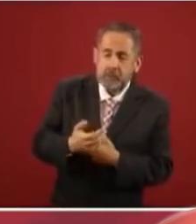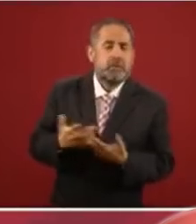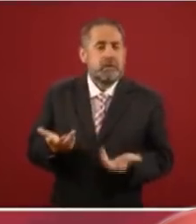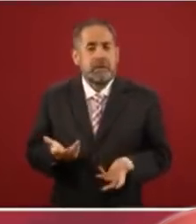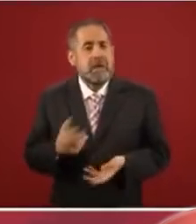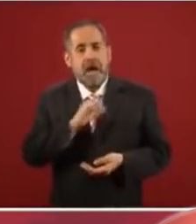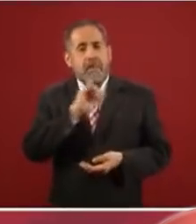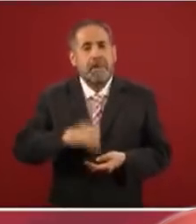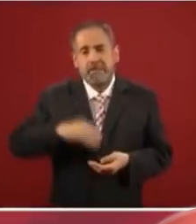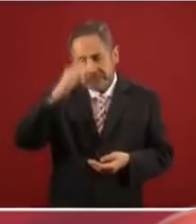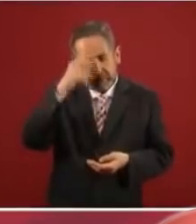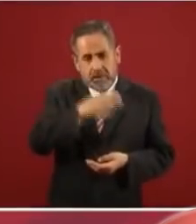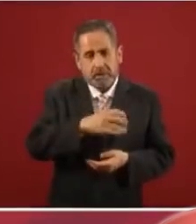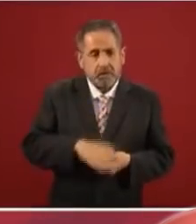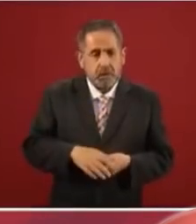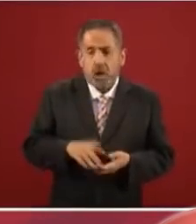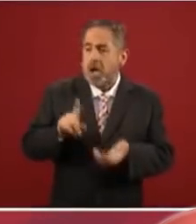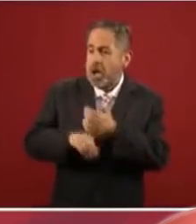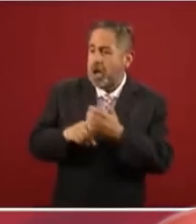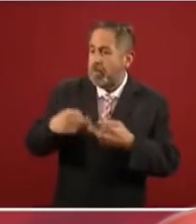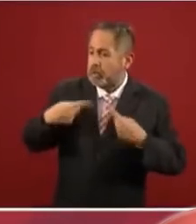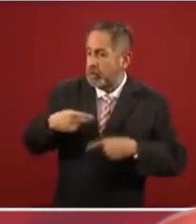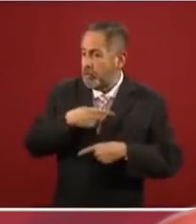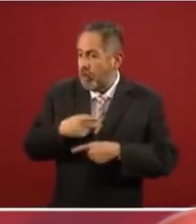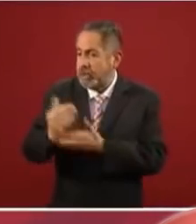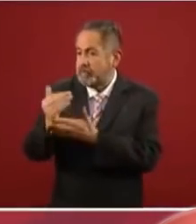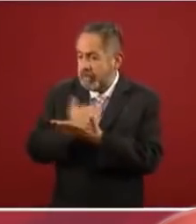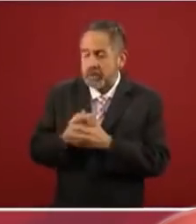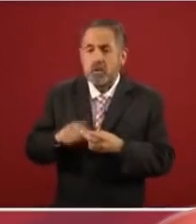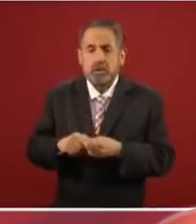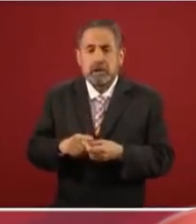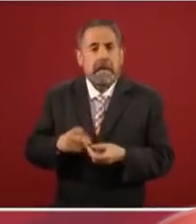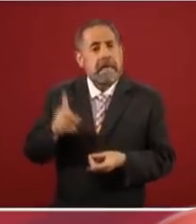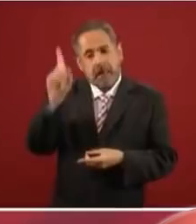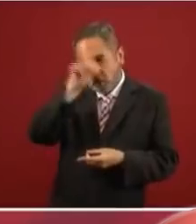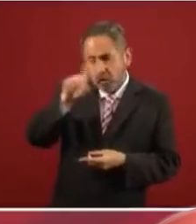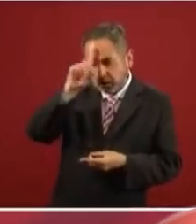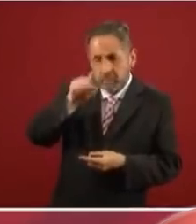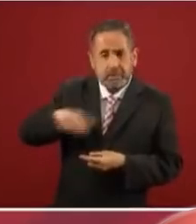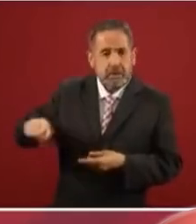combatir la pobreza y fortalecer valores.